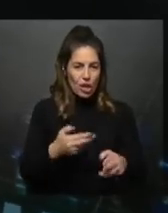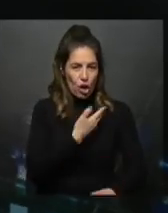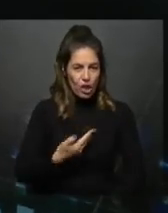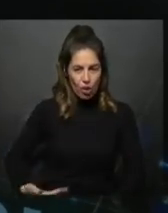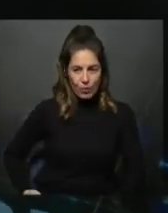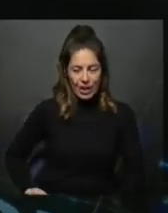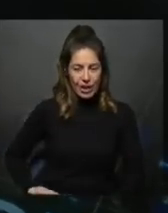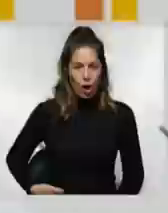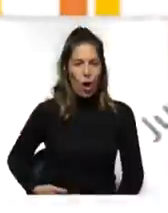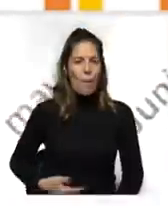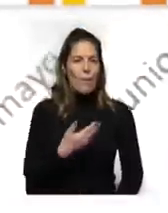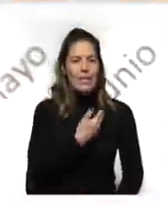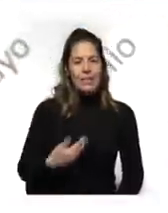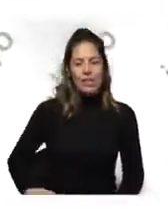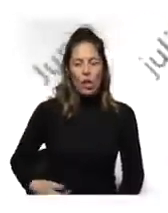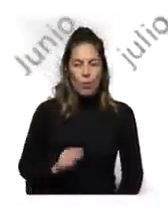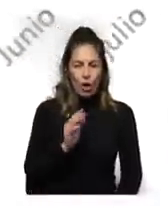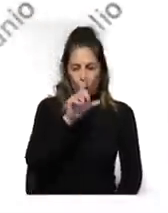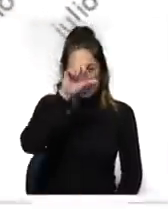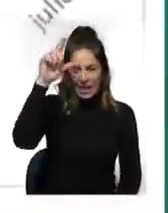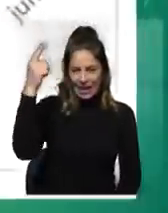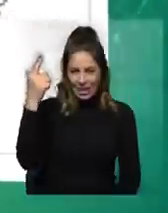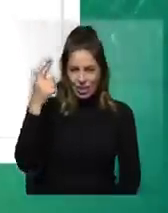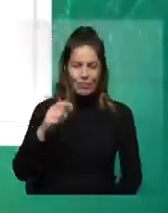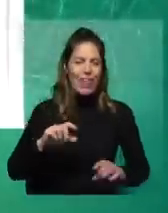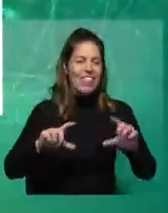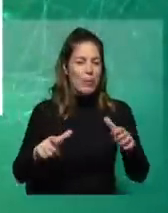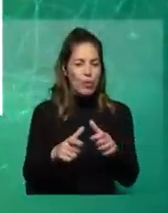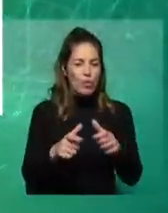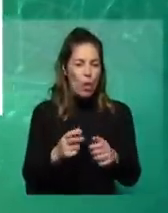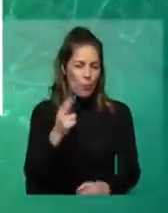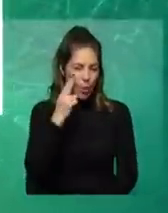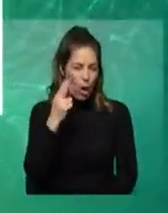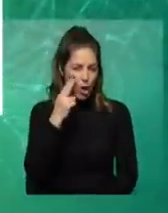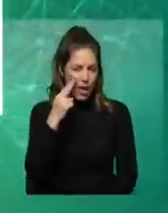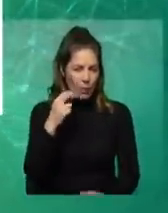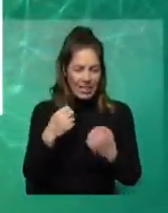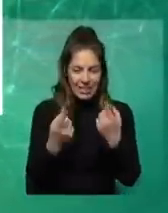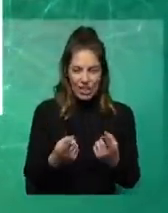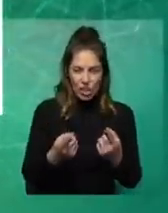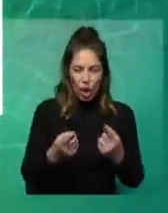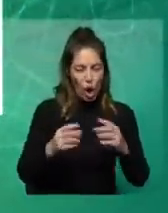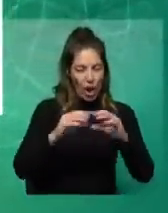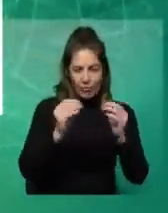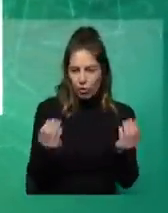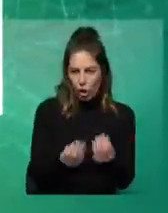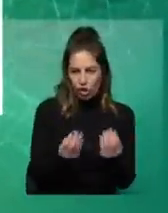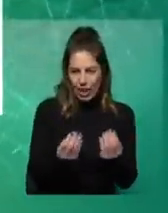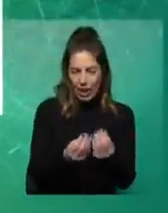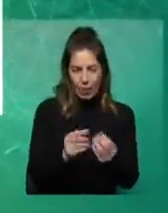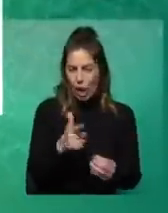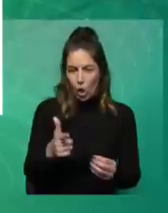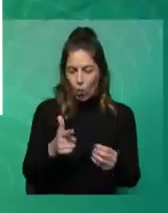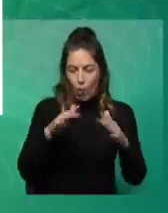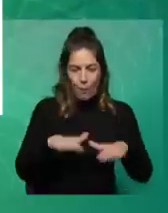Pou la disminución de la conflictividad se dio tanto en lo global por la ausencia de paro generales